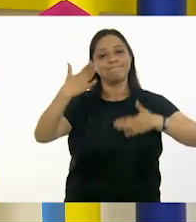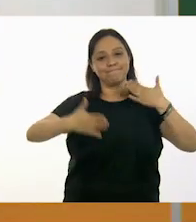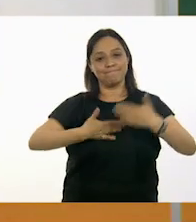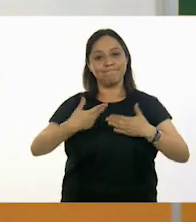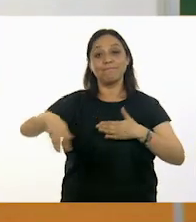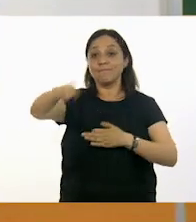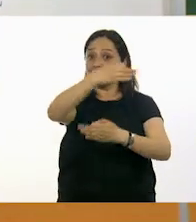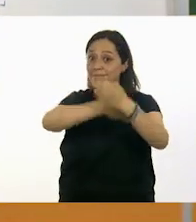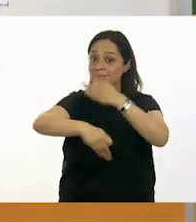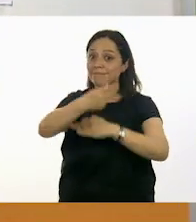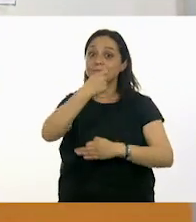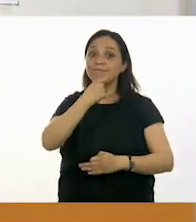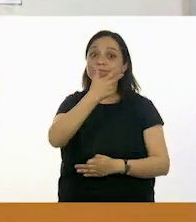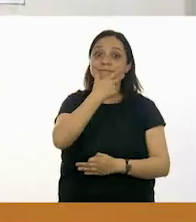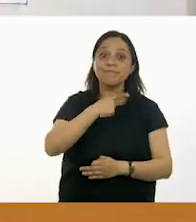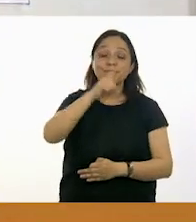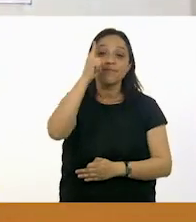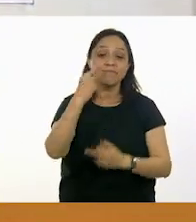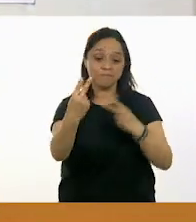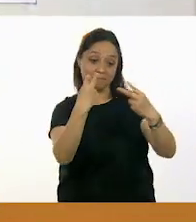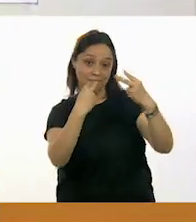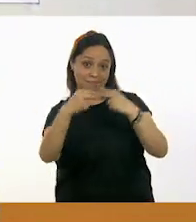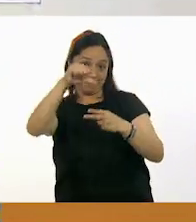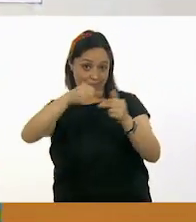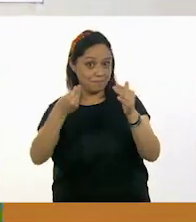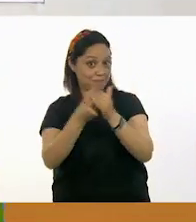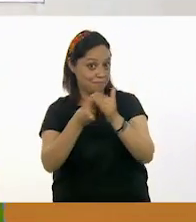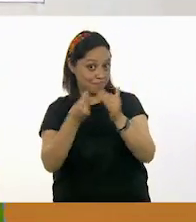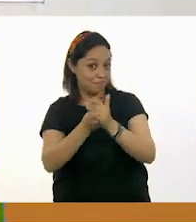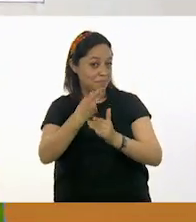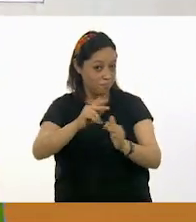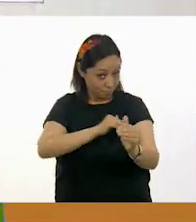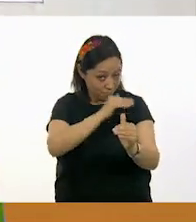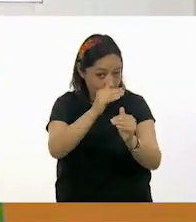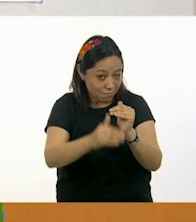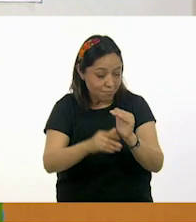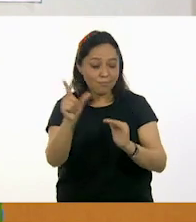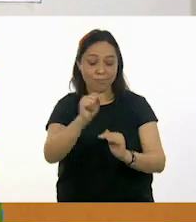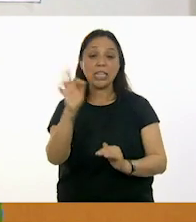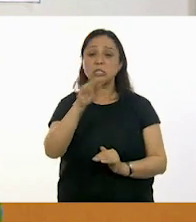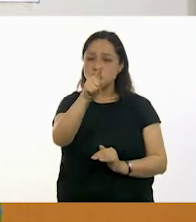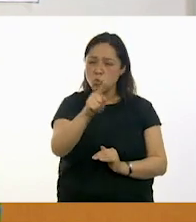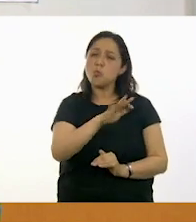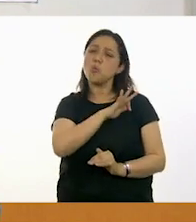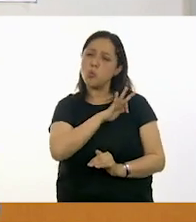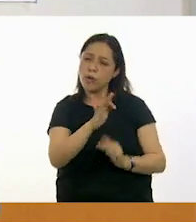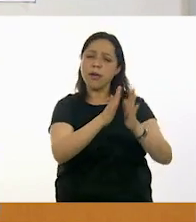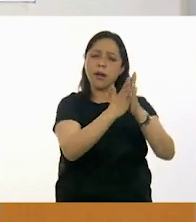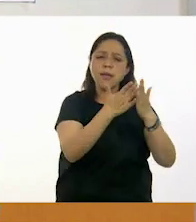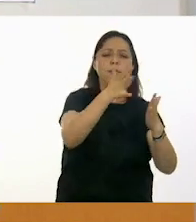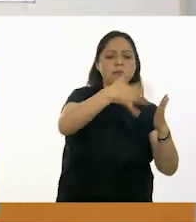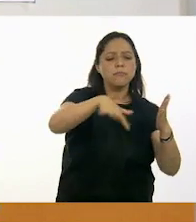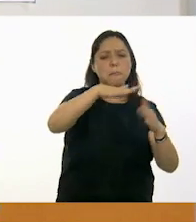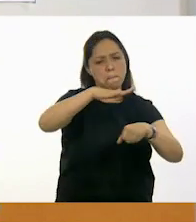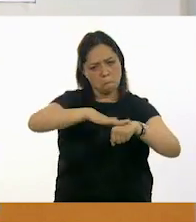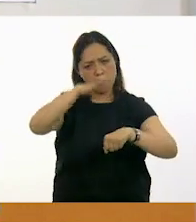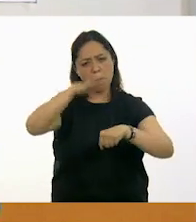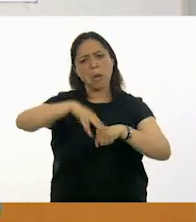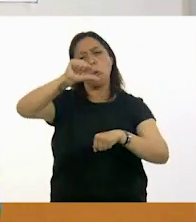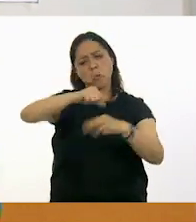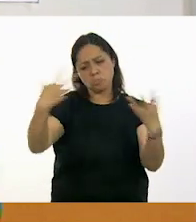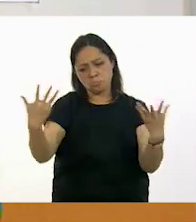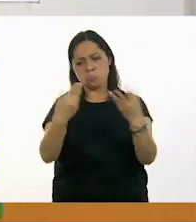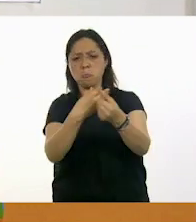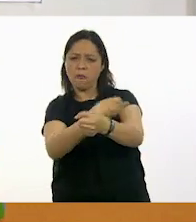gracias a todas las niñas y niños que nos vieron en esta clase. Pero aún no acabamos. Si te es posible, consulta otros libros y comenta el tema del día de hoy con tu